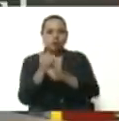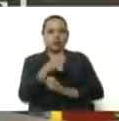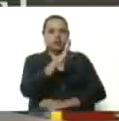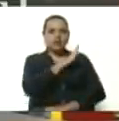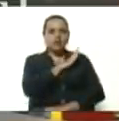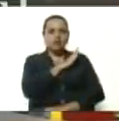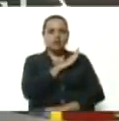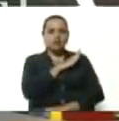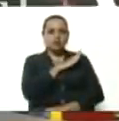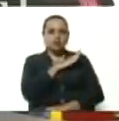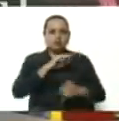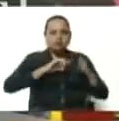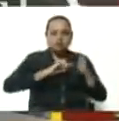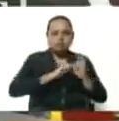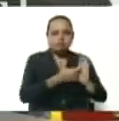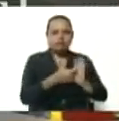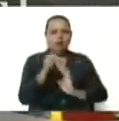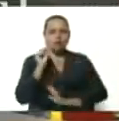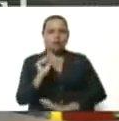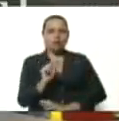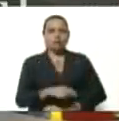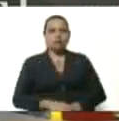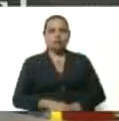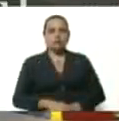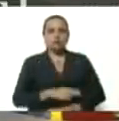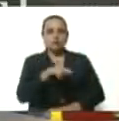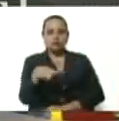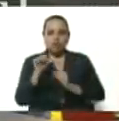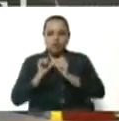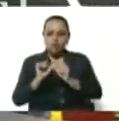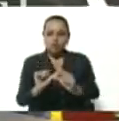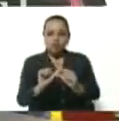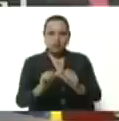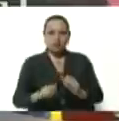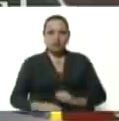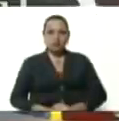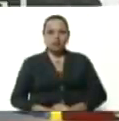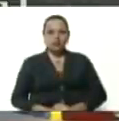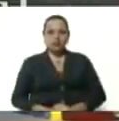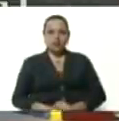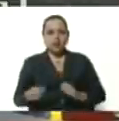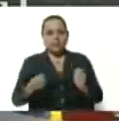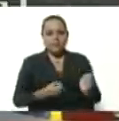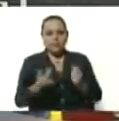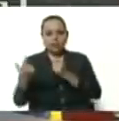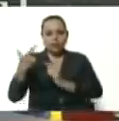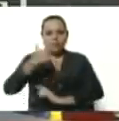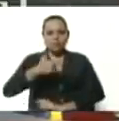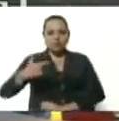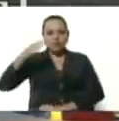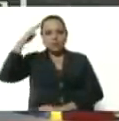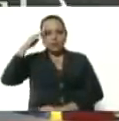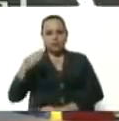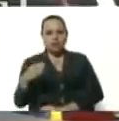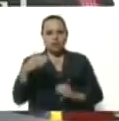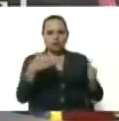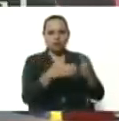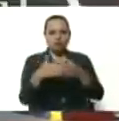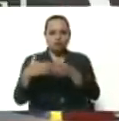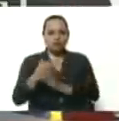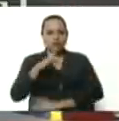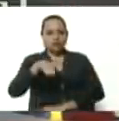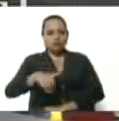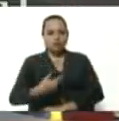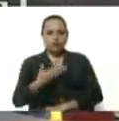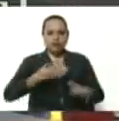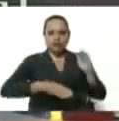presión directa sobre todos estos puntos. Y vamos a continuar el envío de personal militar y unidades para